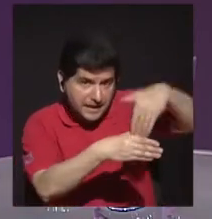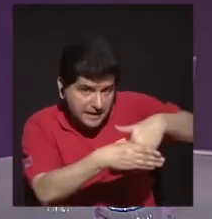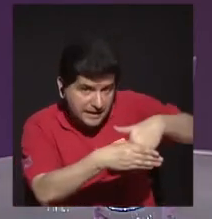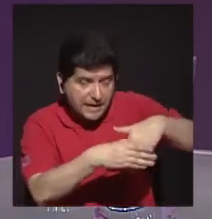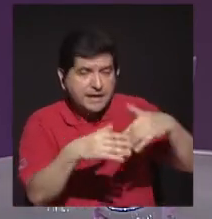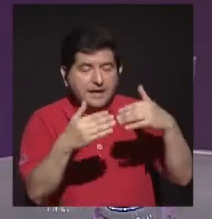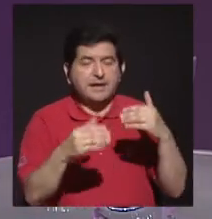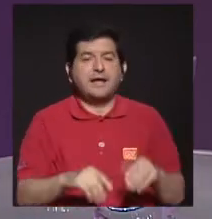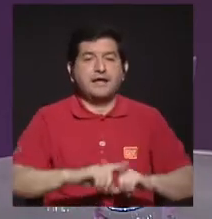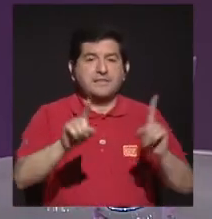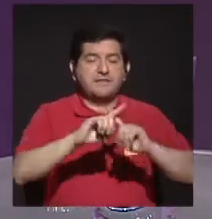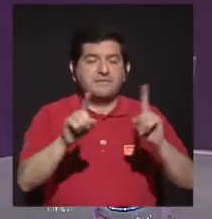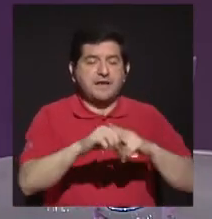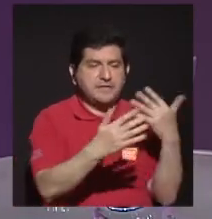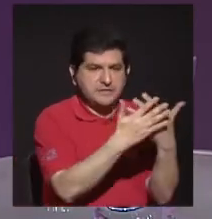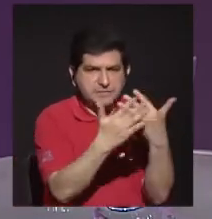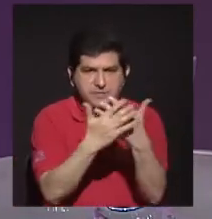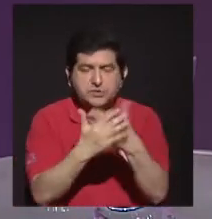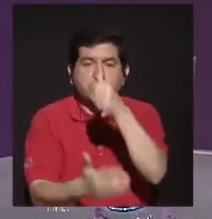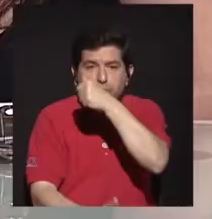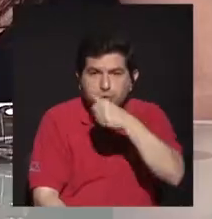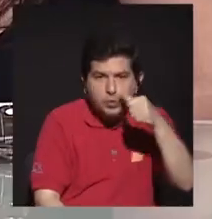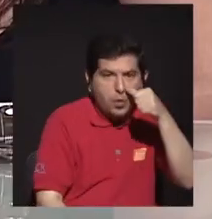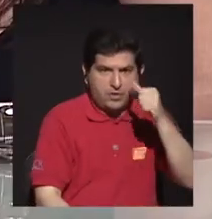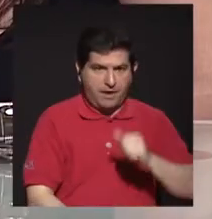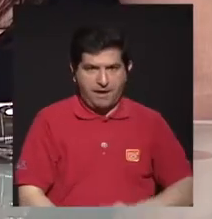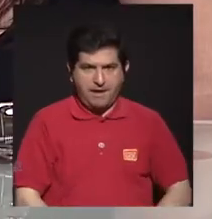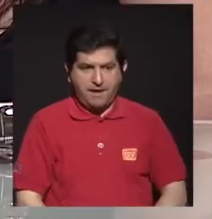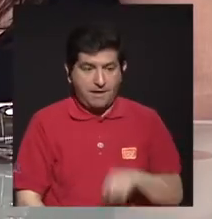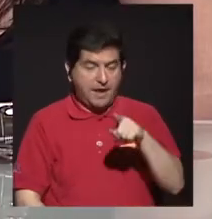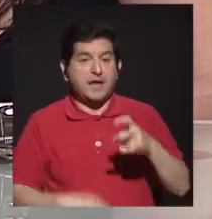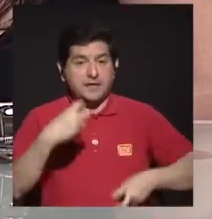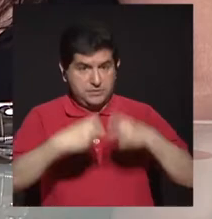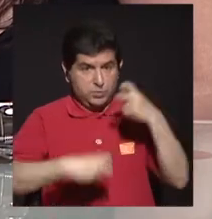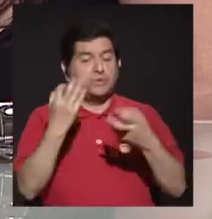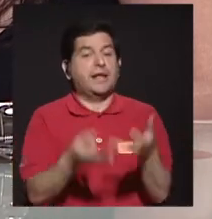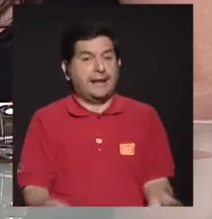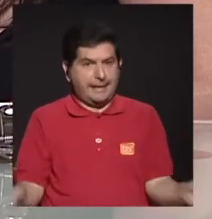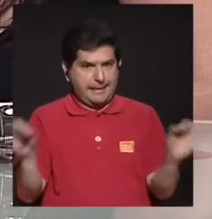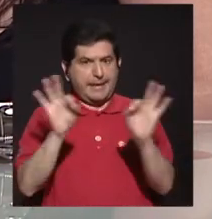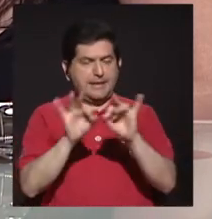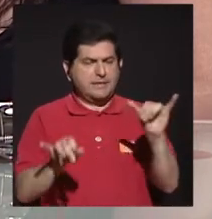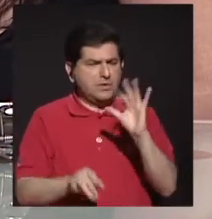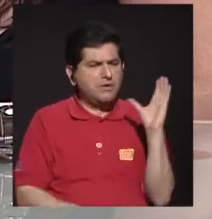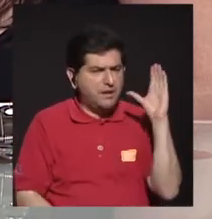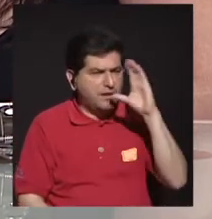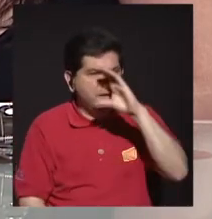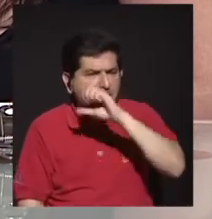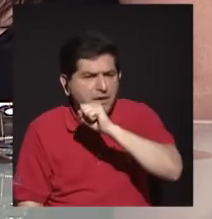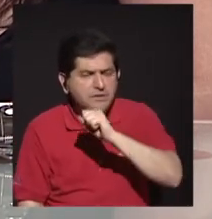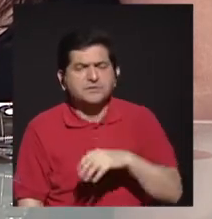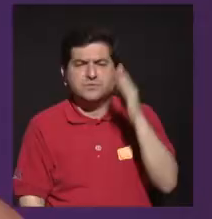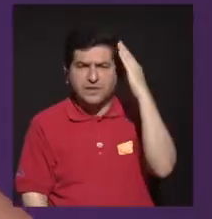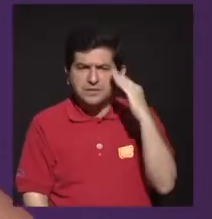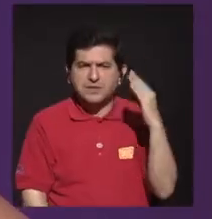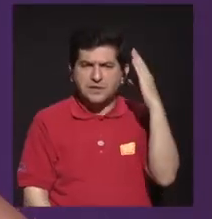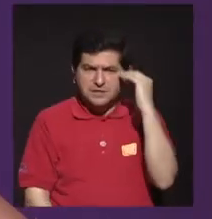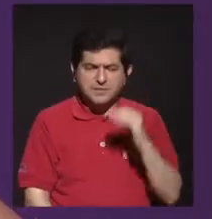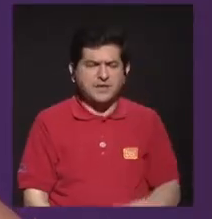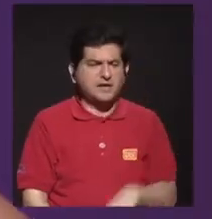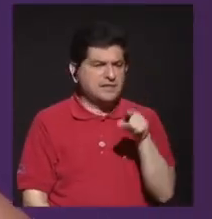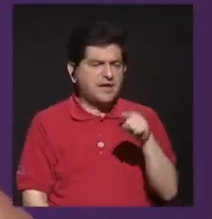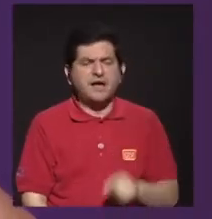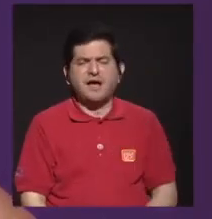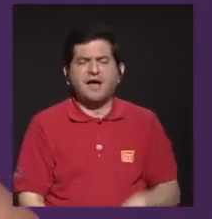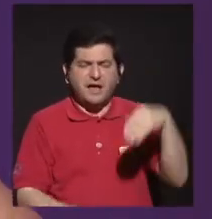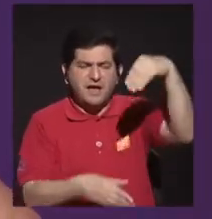el ingreso de las drogas a los centros penales es un delito importante y ahí también pudimos ver cuáles fueron sus experiencias, cómo ingresaron,